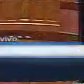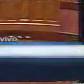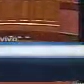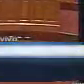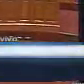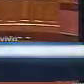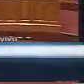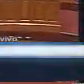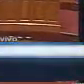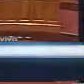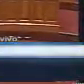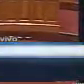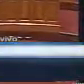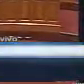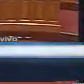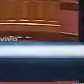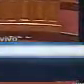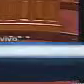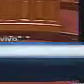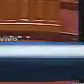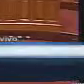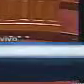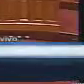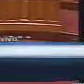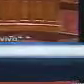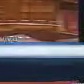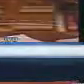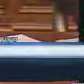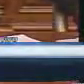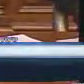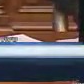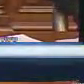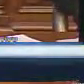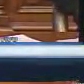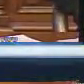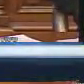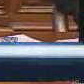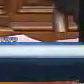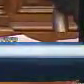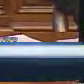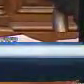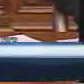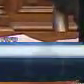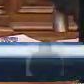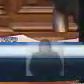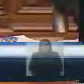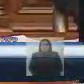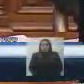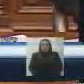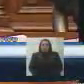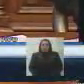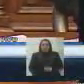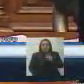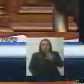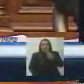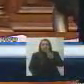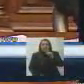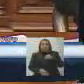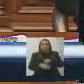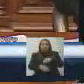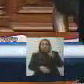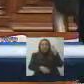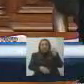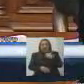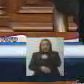56 votos a favor, 2 en contra, 34 abstenciones.